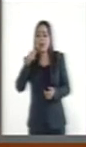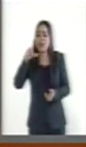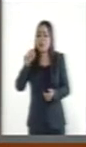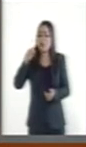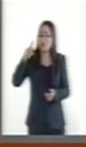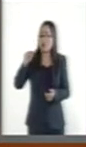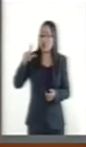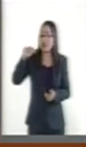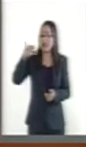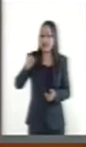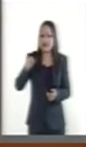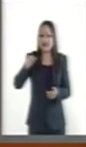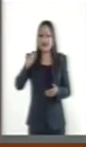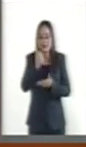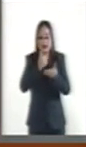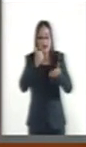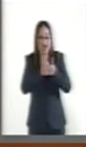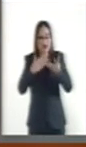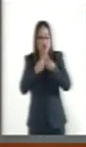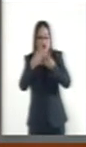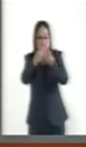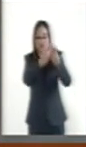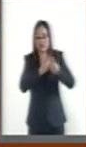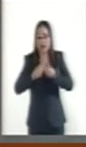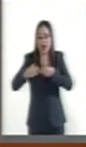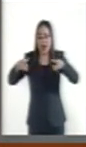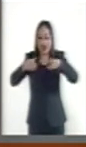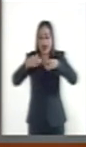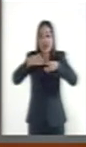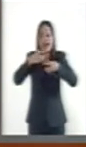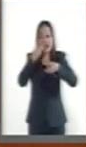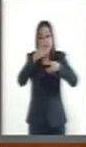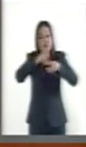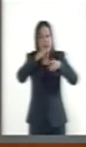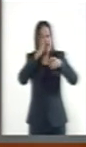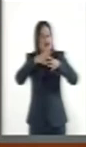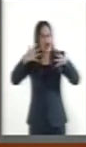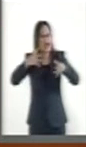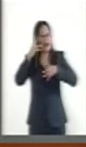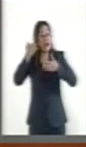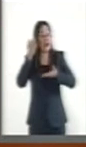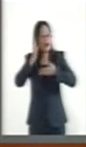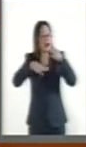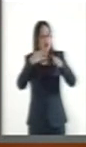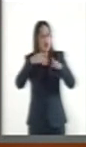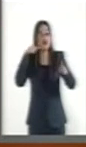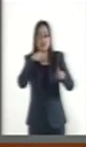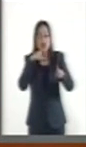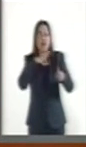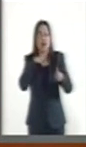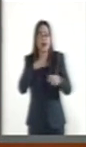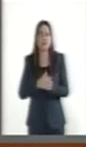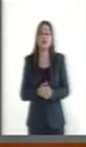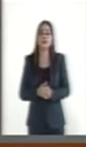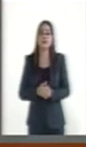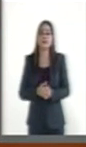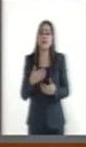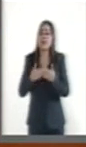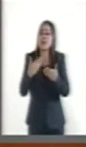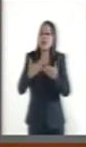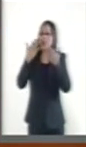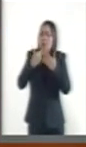más importantes del mundo. A pesar de la gran inversión pública o privada, no se está generando un